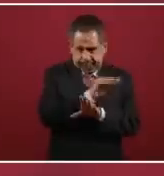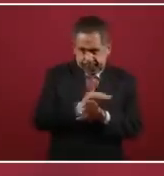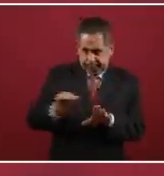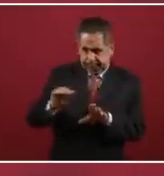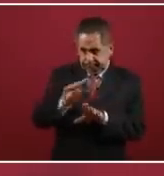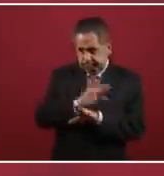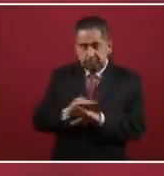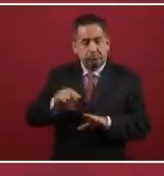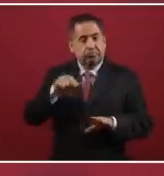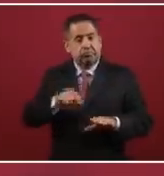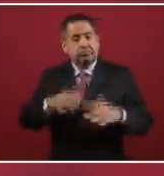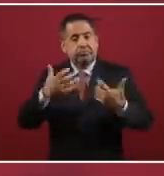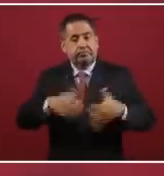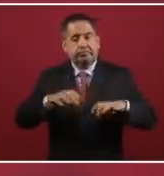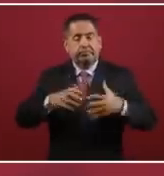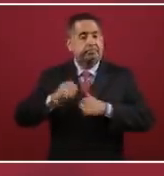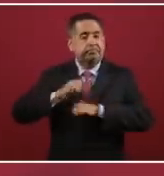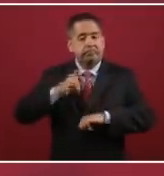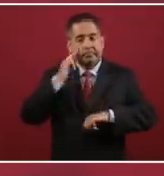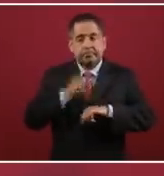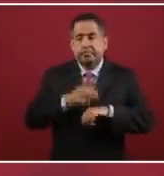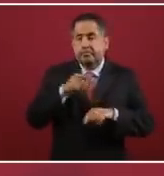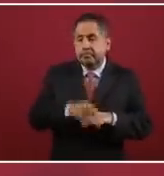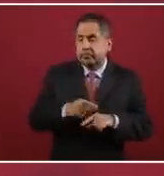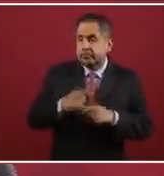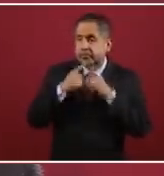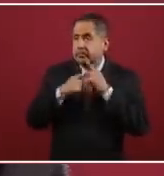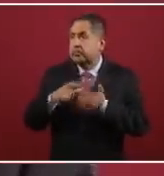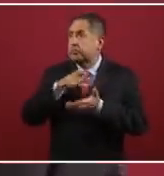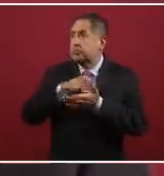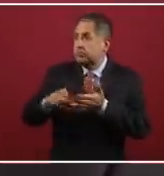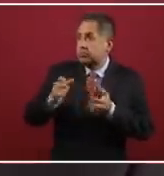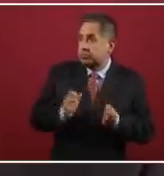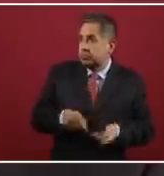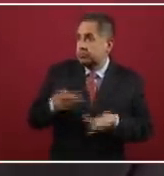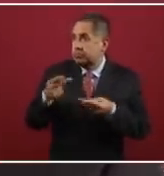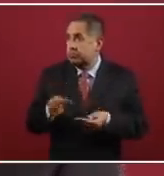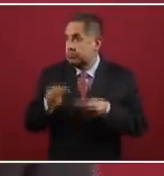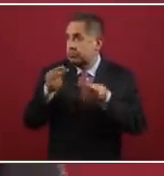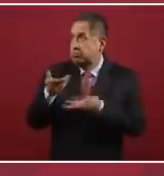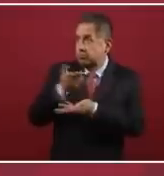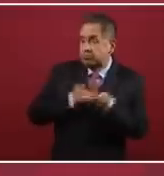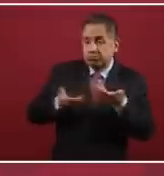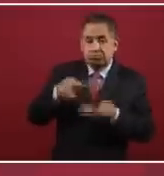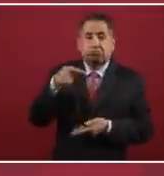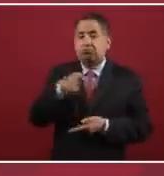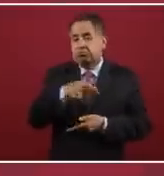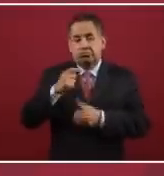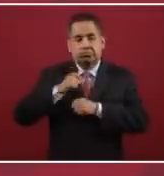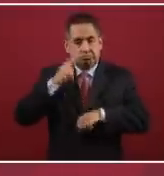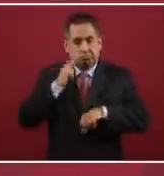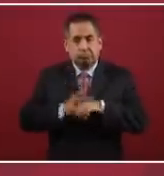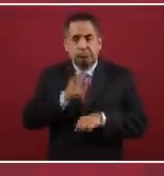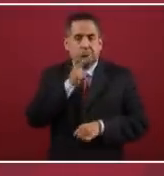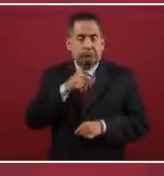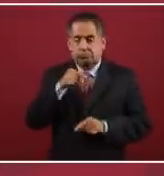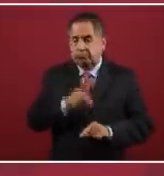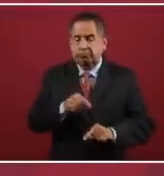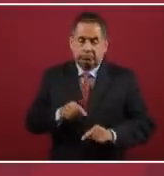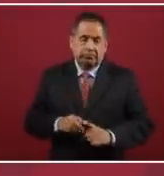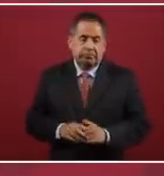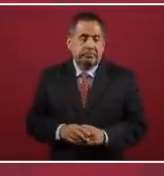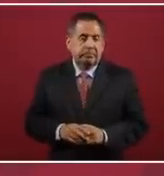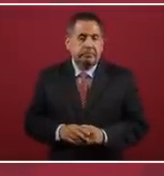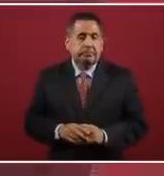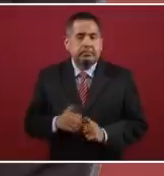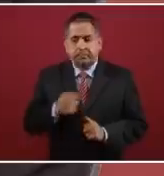que es la empresa encargada de la compra-venta de petróleo